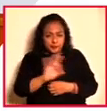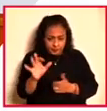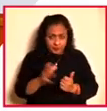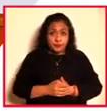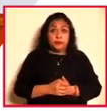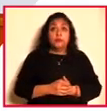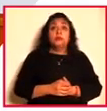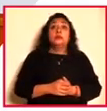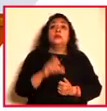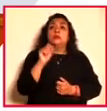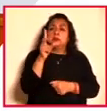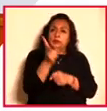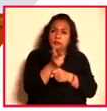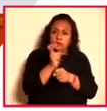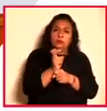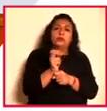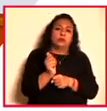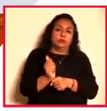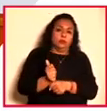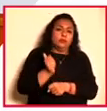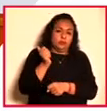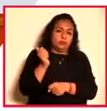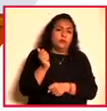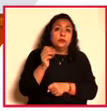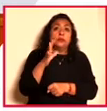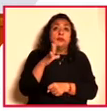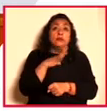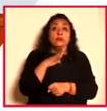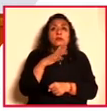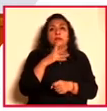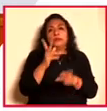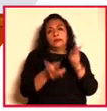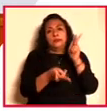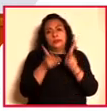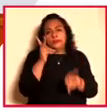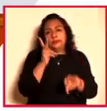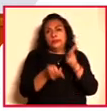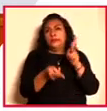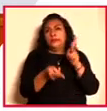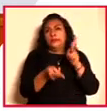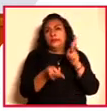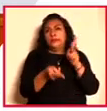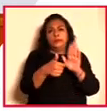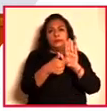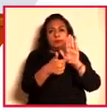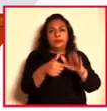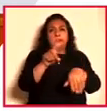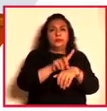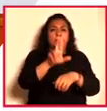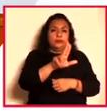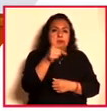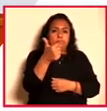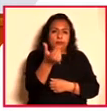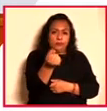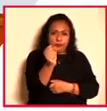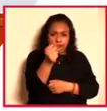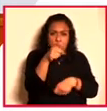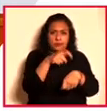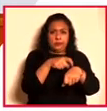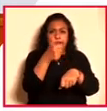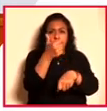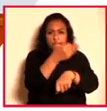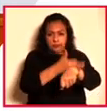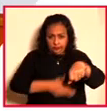También les invitamos, aprovechamos, va a haber una charla alrededor de la muestra el martes 7 de septiembre a las 6 de la